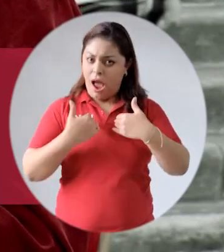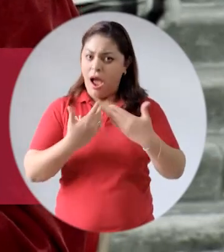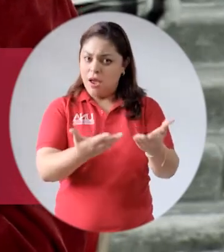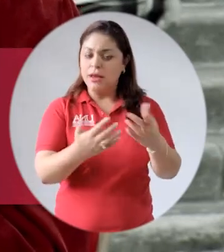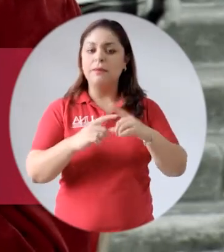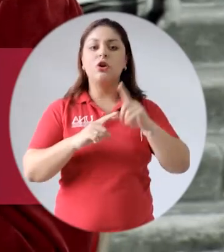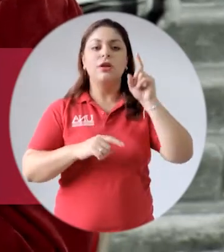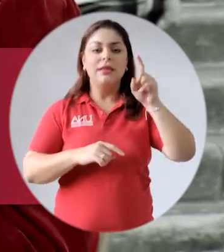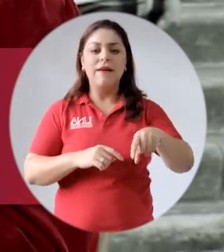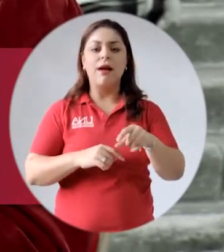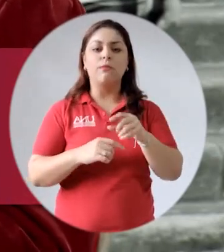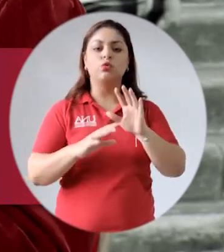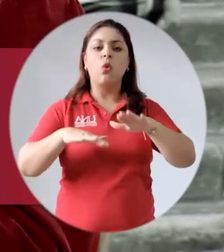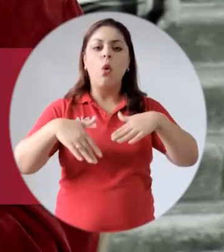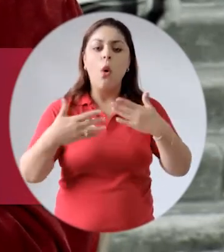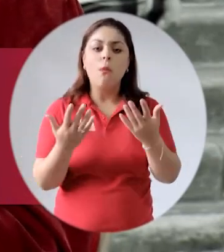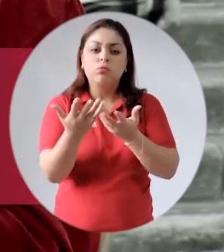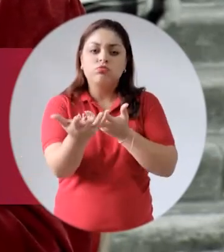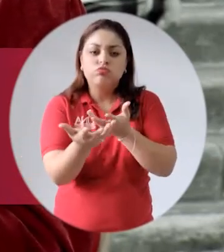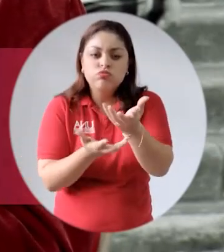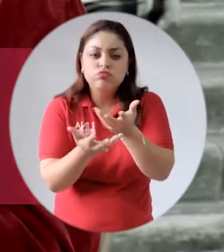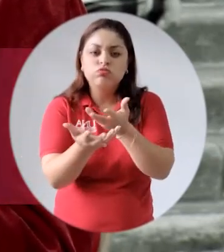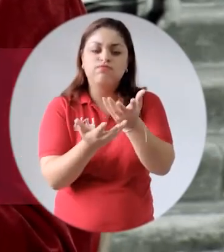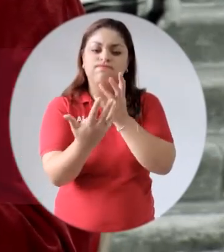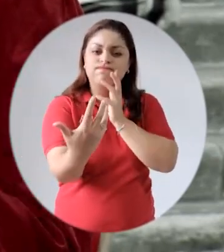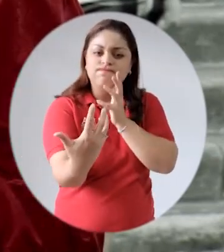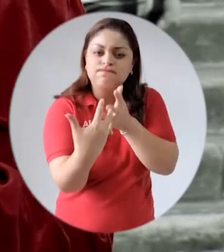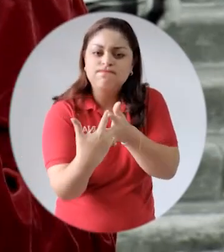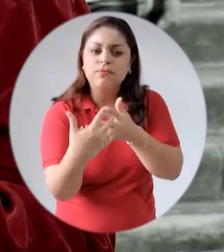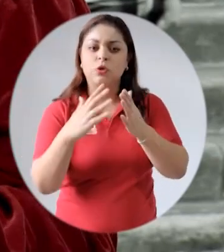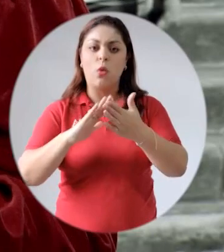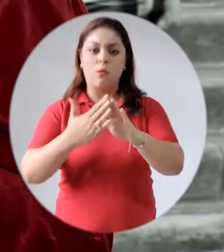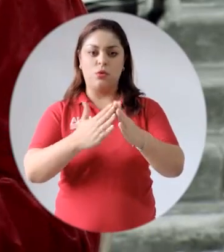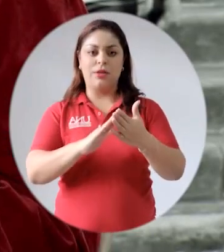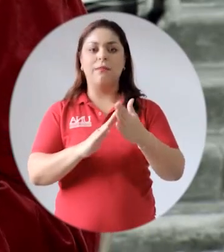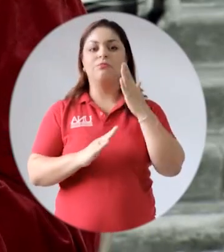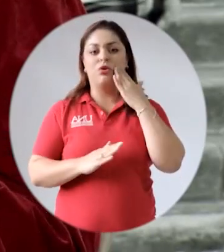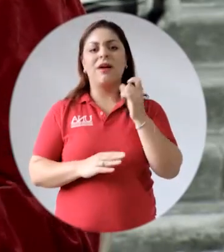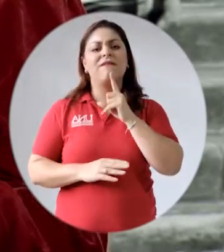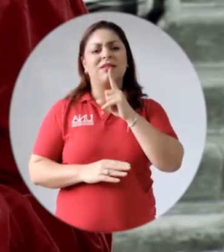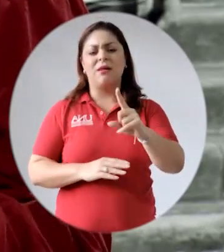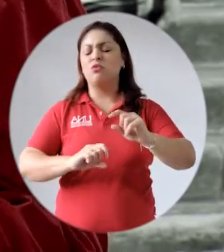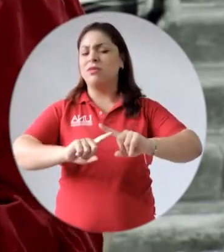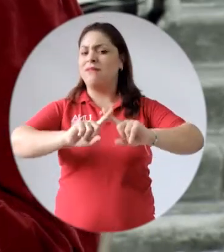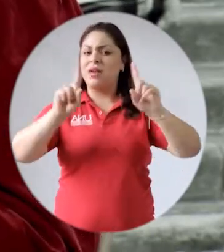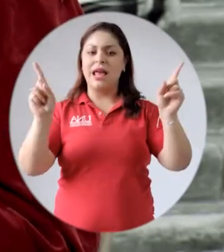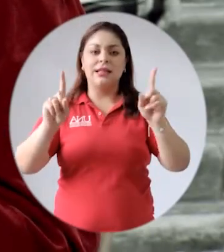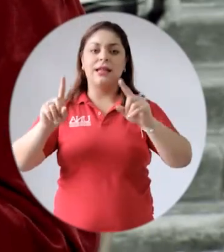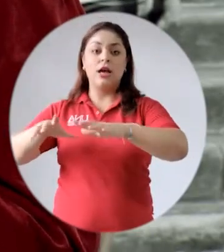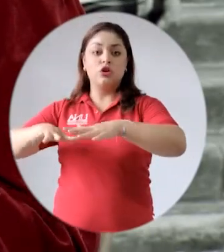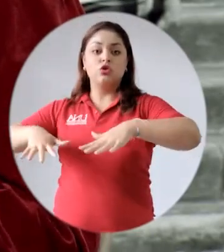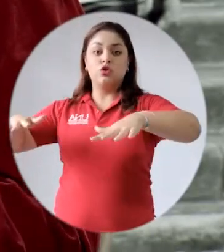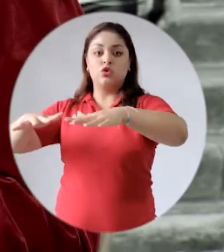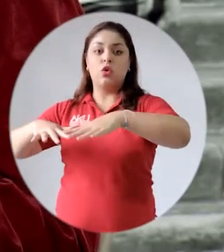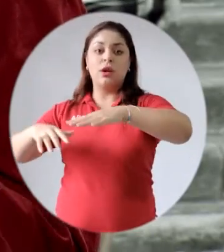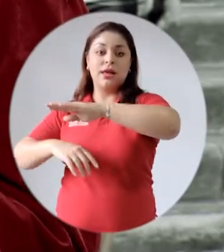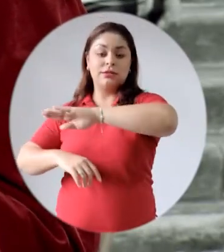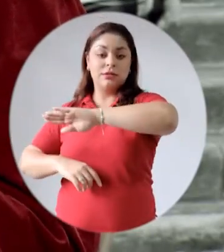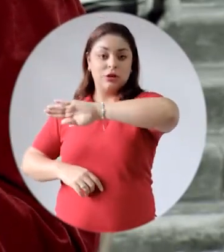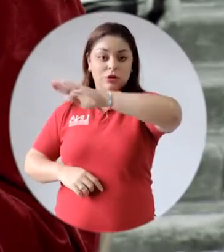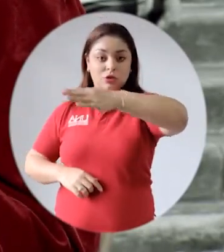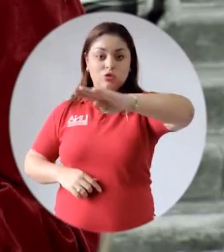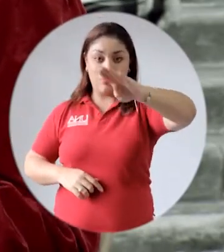Rica? Sí, yo pienso que la encuesta abre una gran